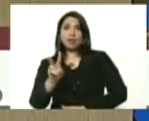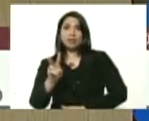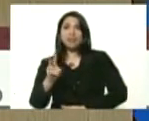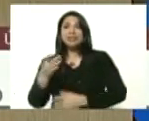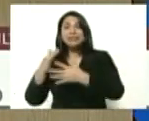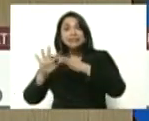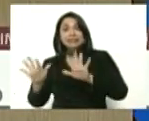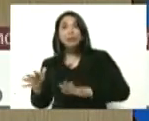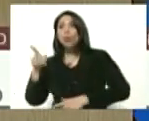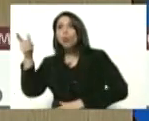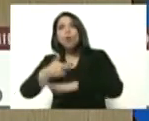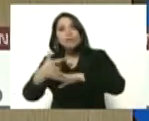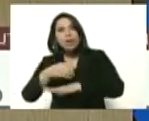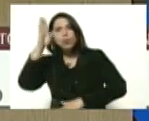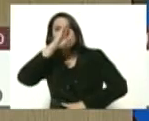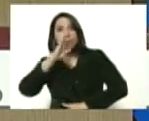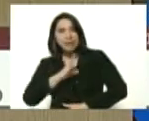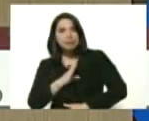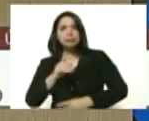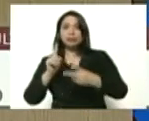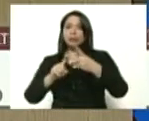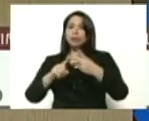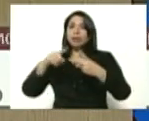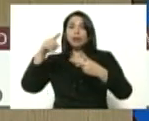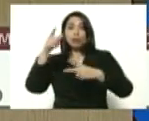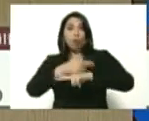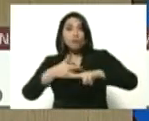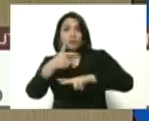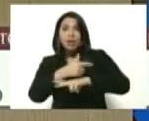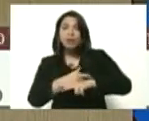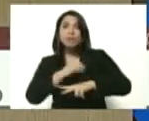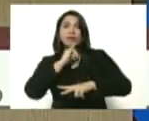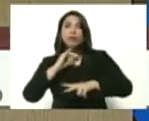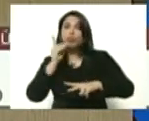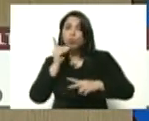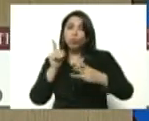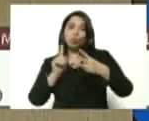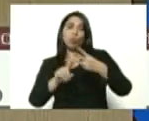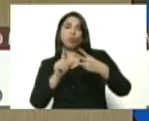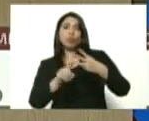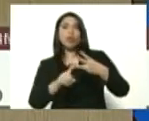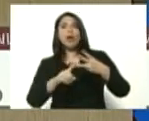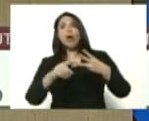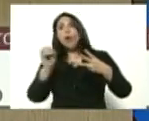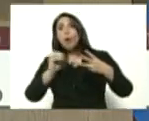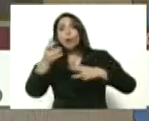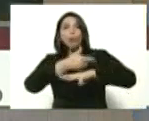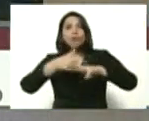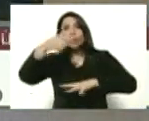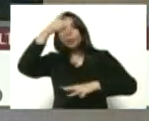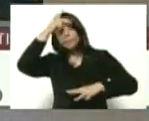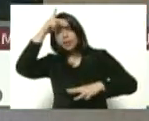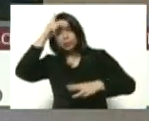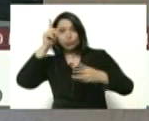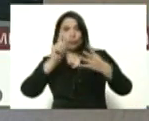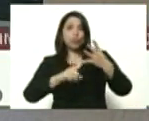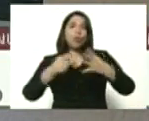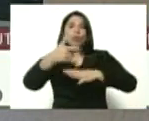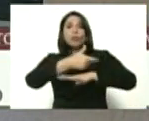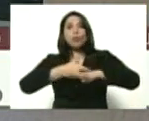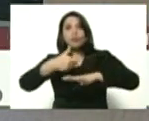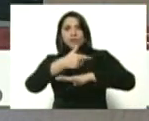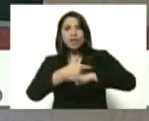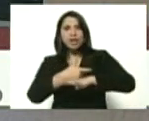de Jair Bolsonaro, o del gobierno de Iván Duque, o del gobierno de Vizcarra en Perú, o del gobierno de